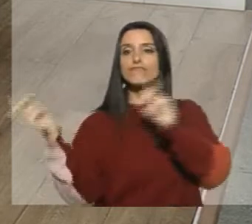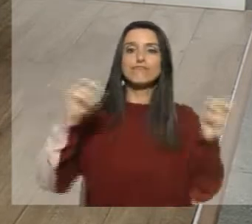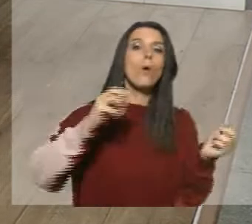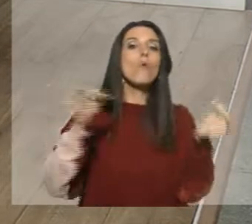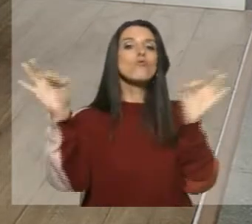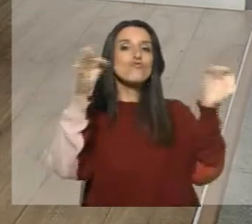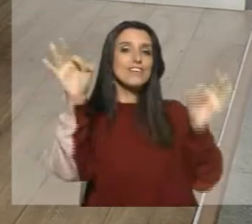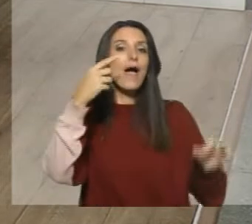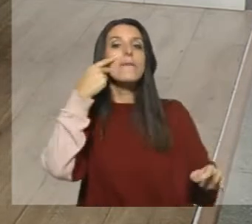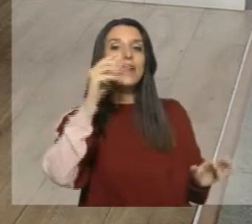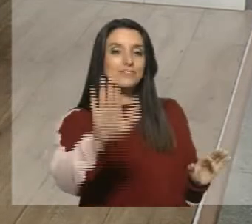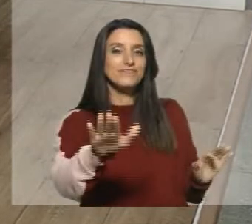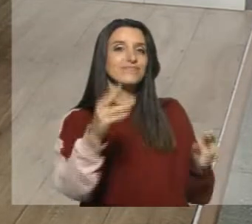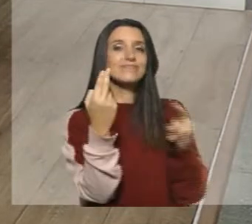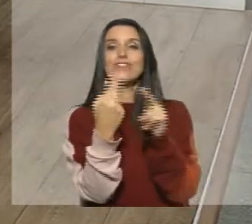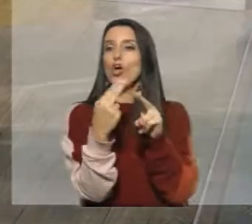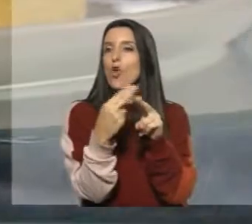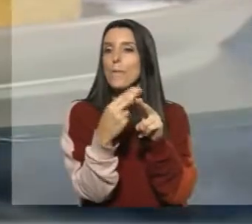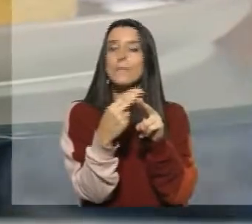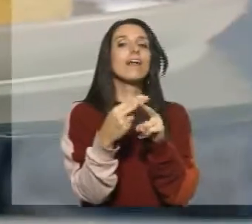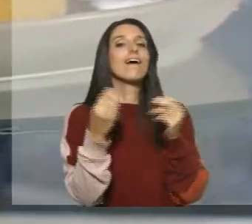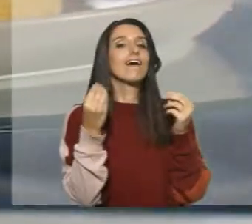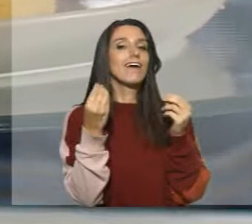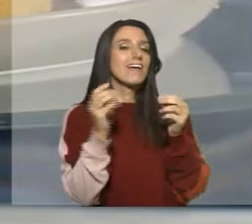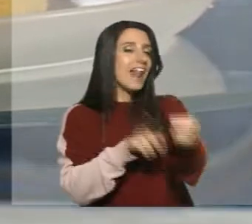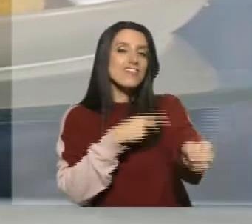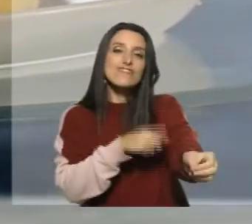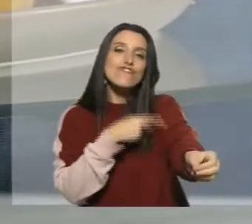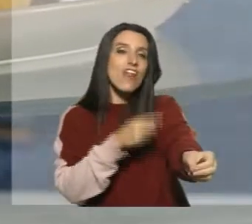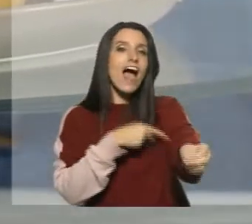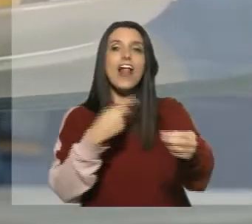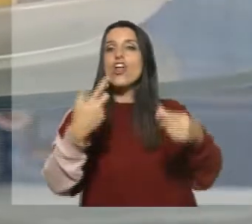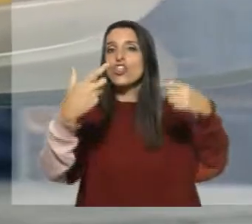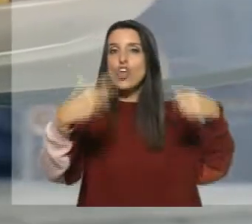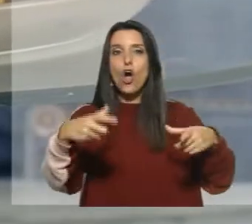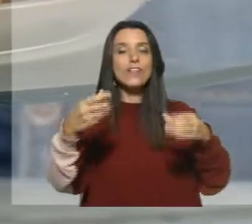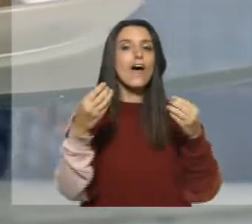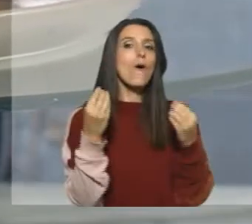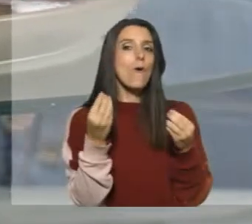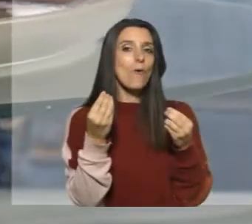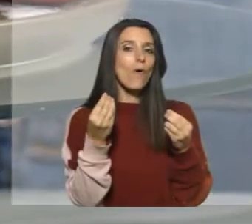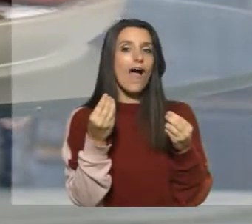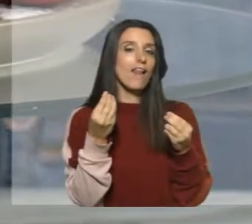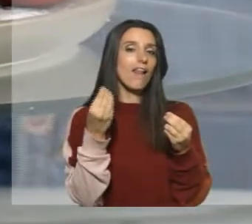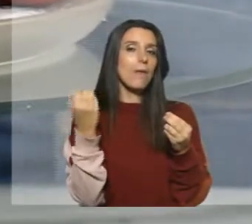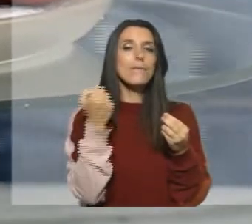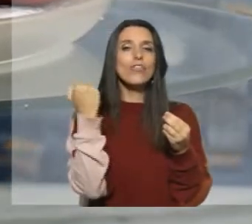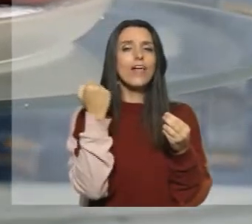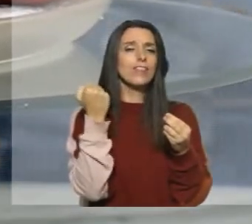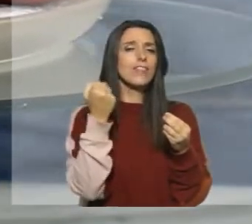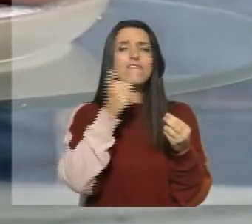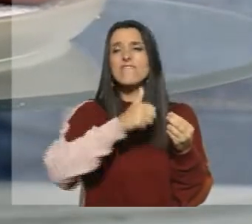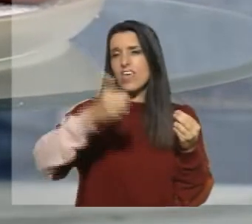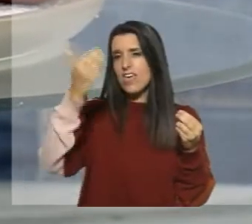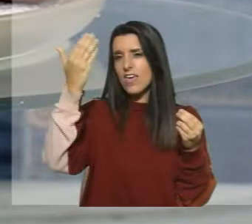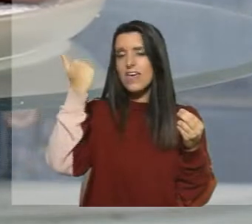se llama, mira, tiene como así un nombre tradicional, porque es una de esas tortas de la pastelería, es una torta Victoria. ¿Victoria? En realidad, sí,